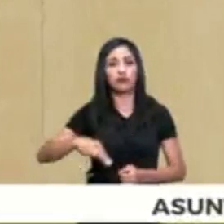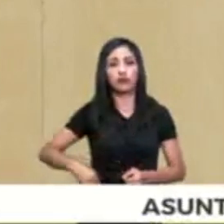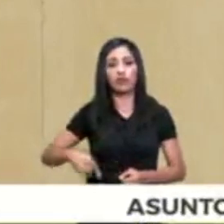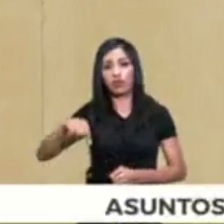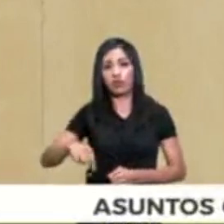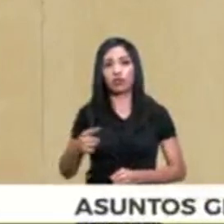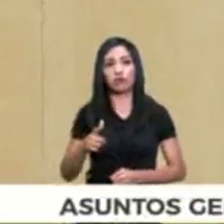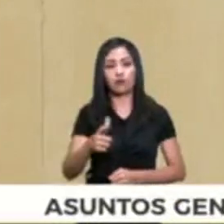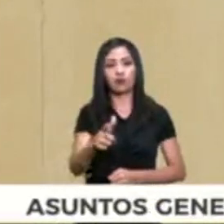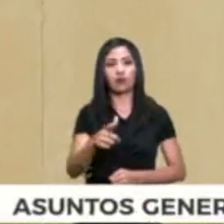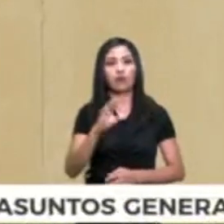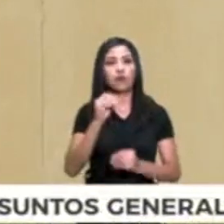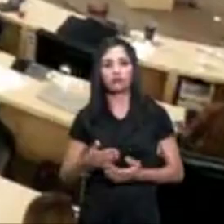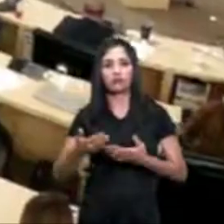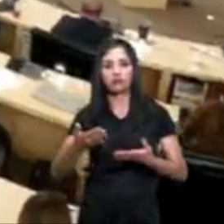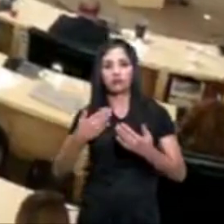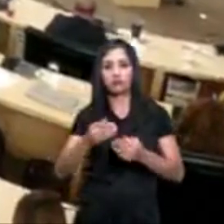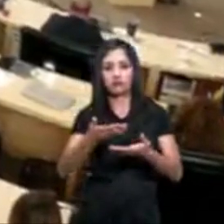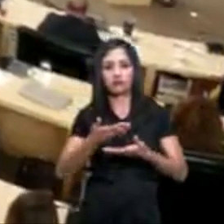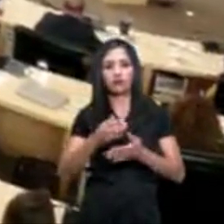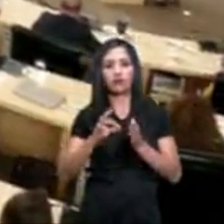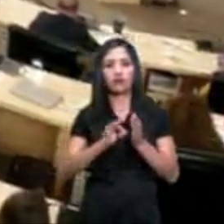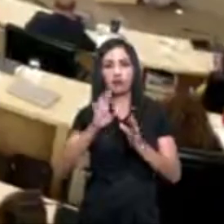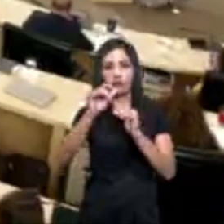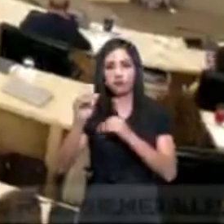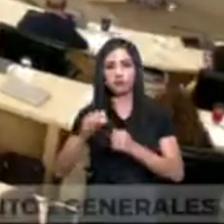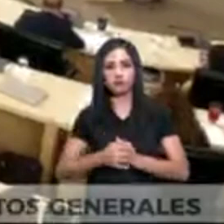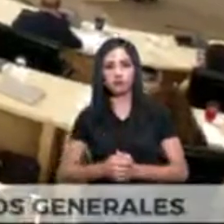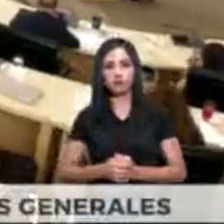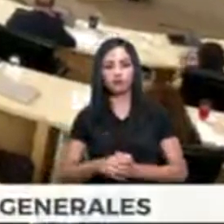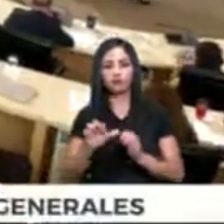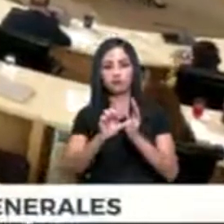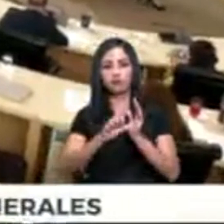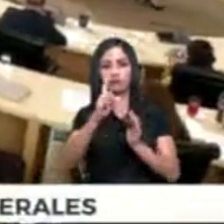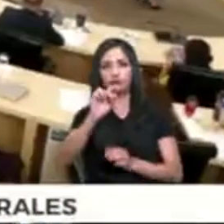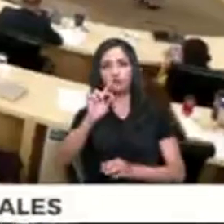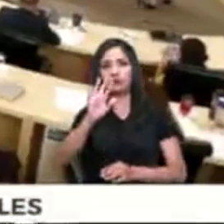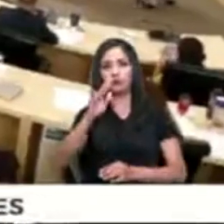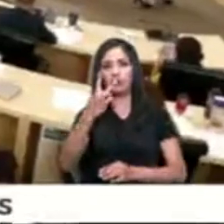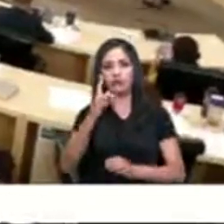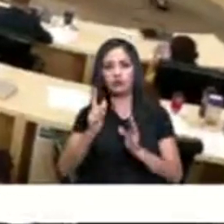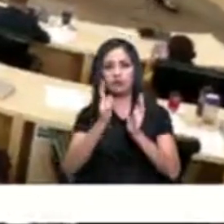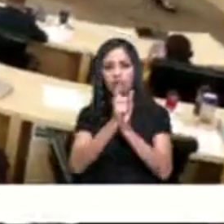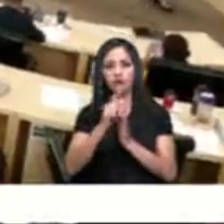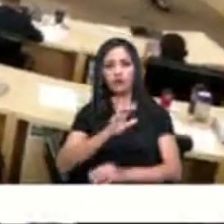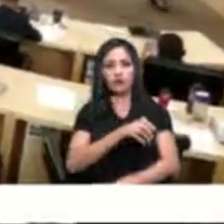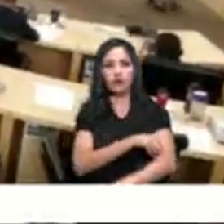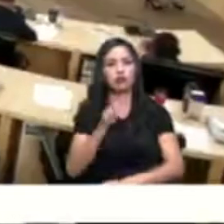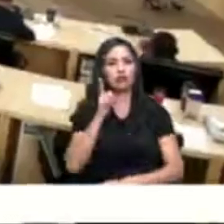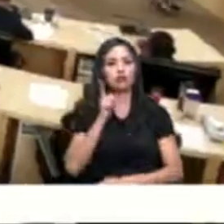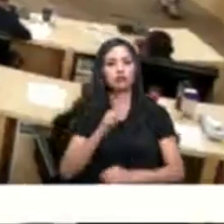de Guanajuato no se ha realizado. Tiscareño Agoitia afirmó que de acuerdo con la norma oficial mexicana